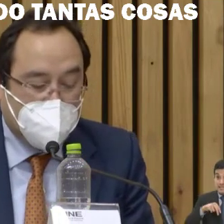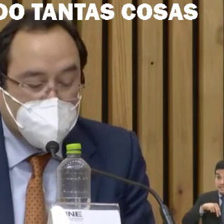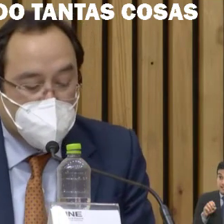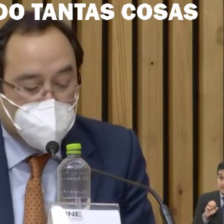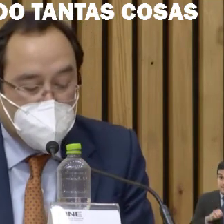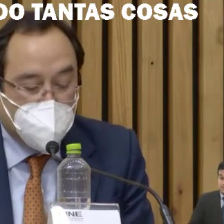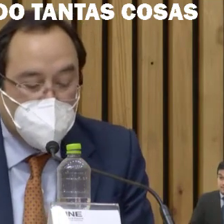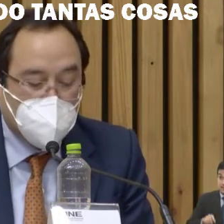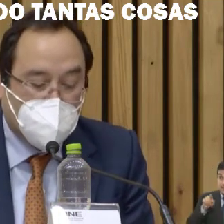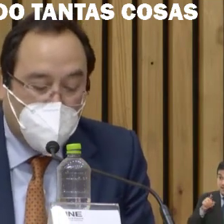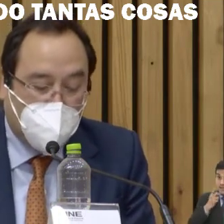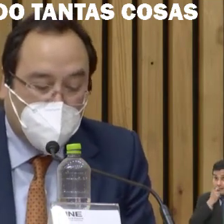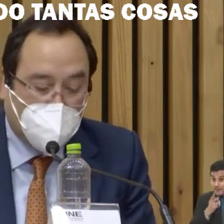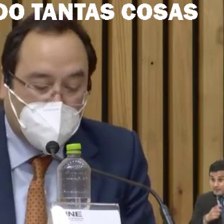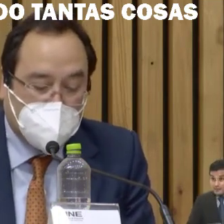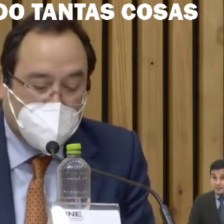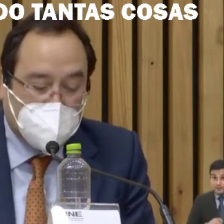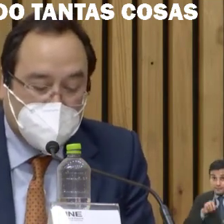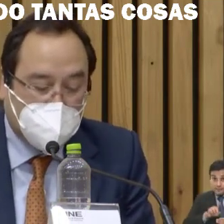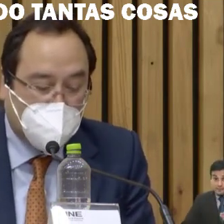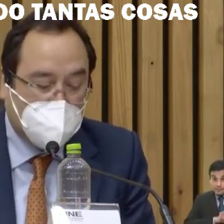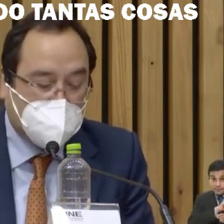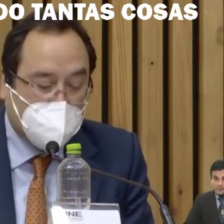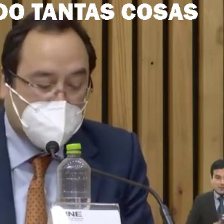ganan el doble de lo que yo gano